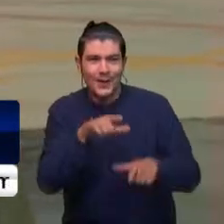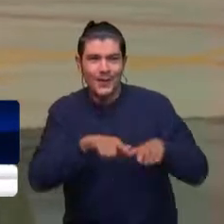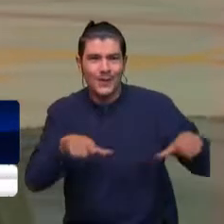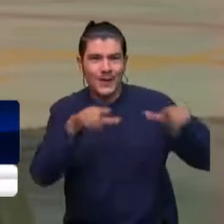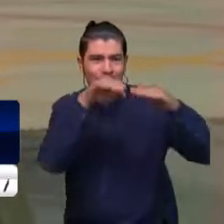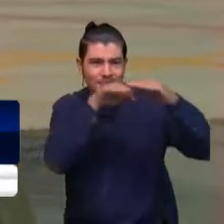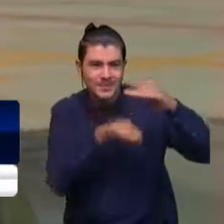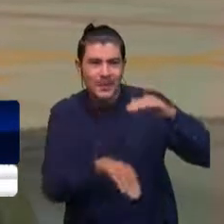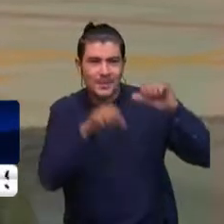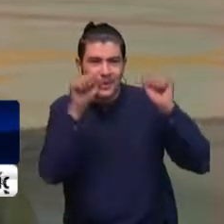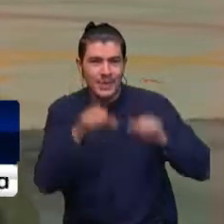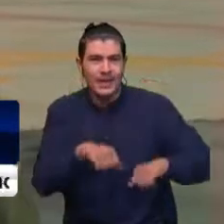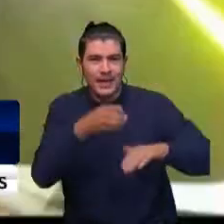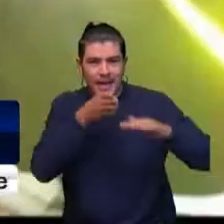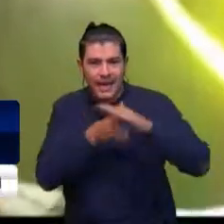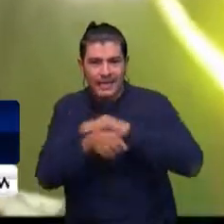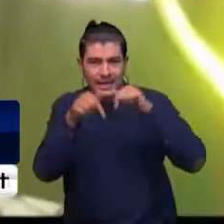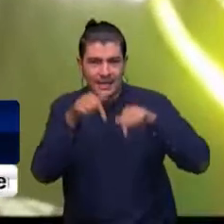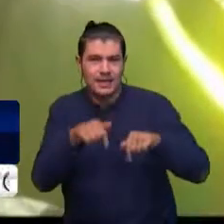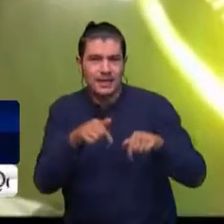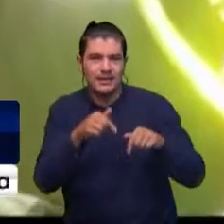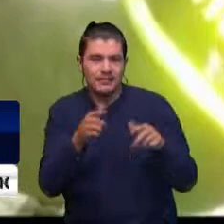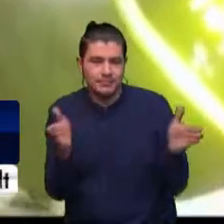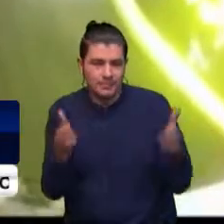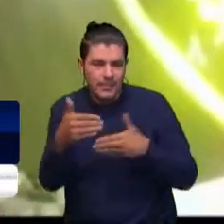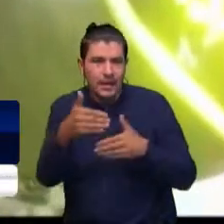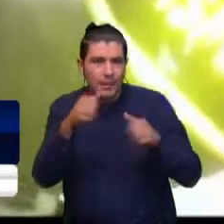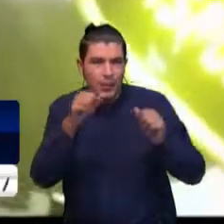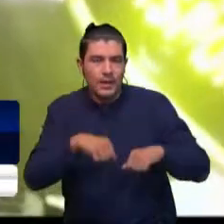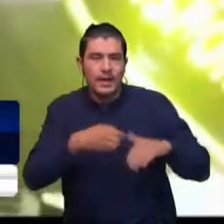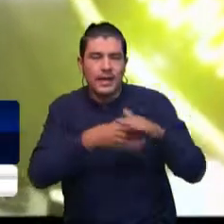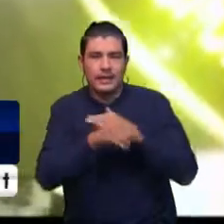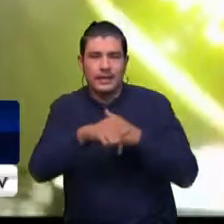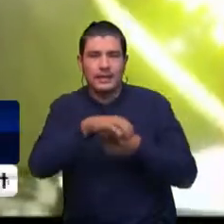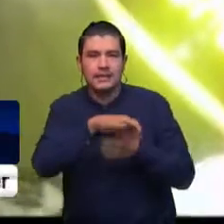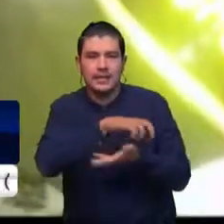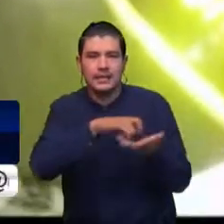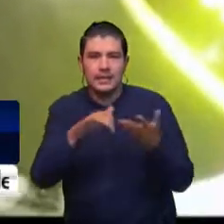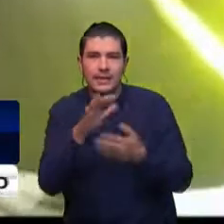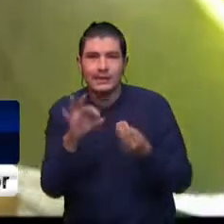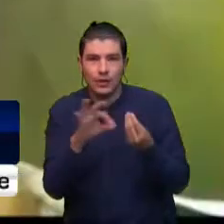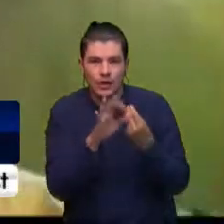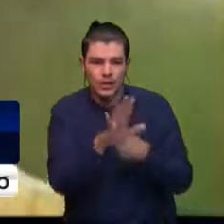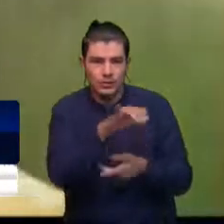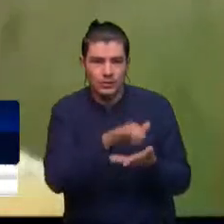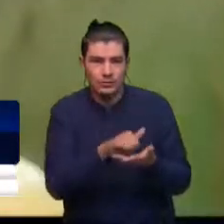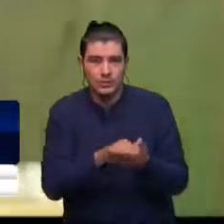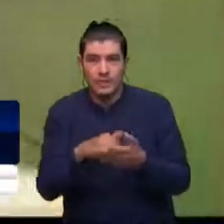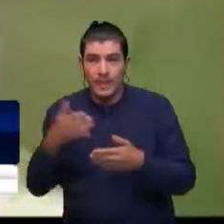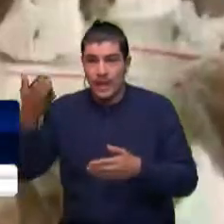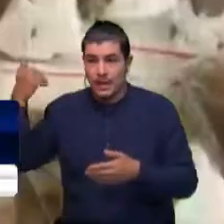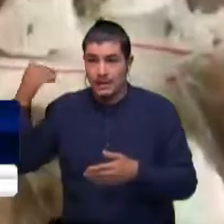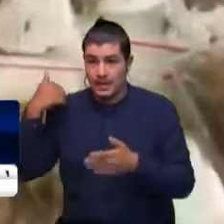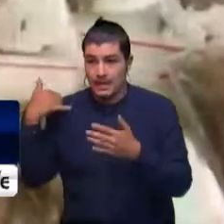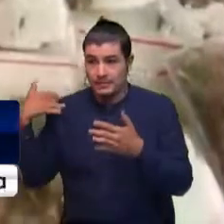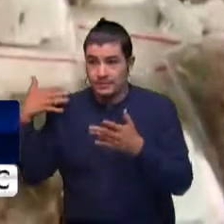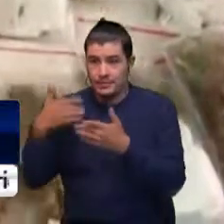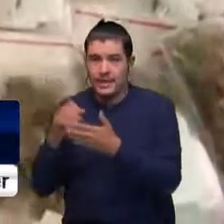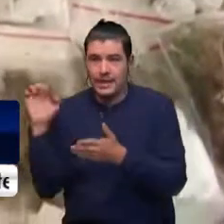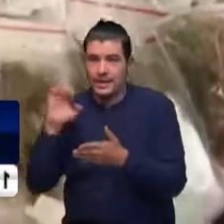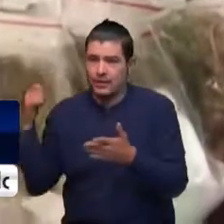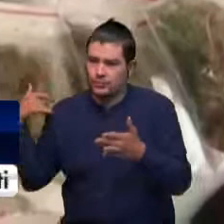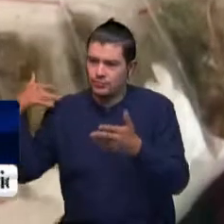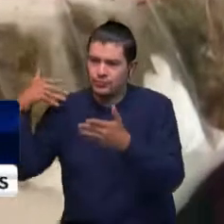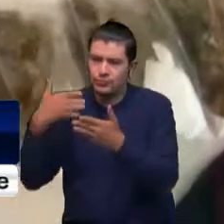en menores cantidades a ésta metropolitana con estos operativos suman 228 las personas que por microtráfico han sido